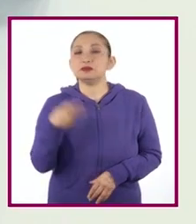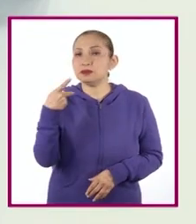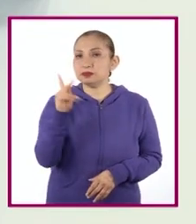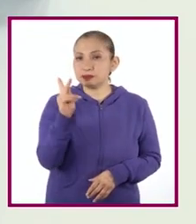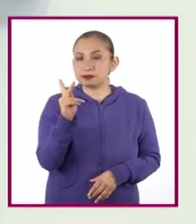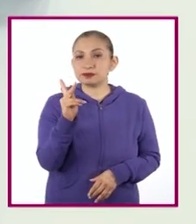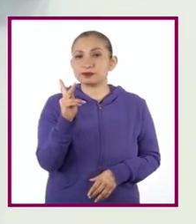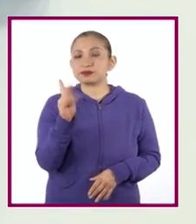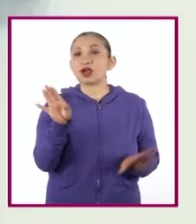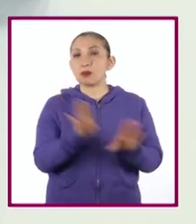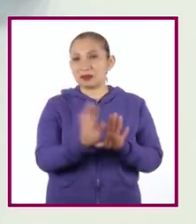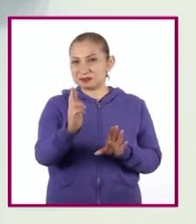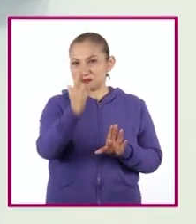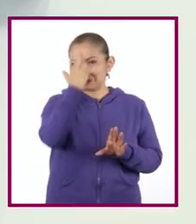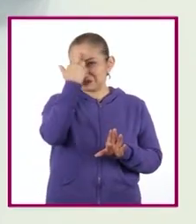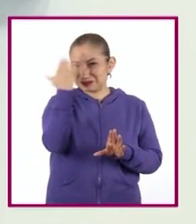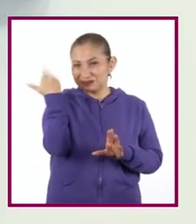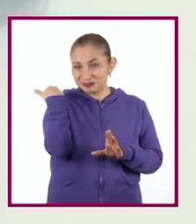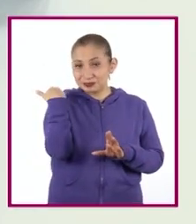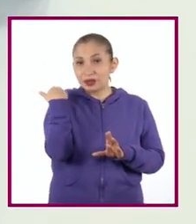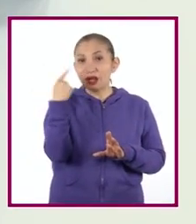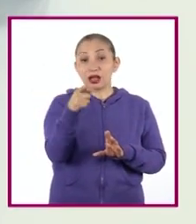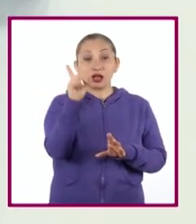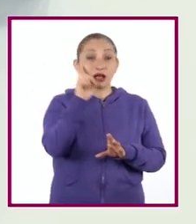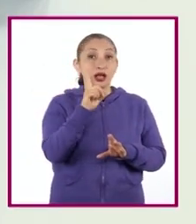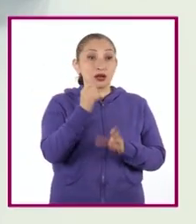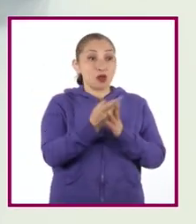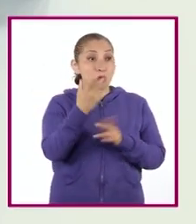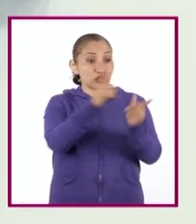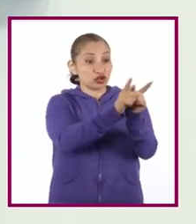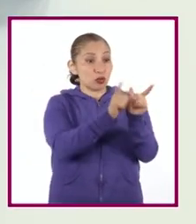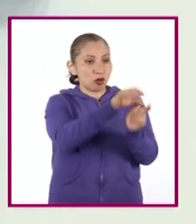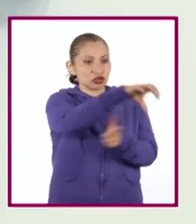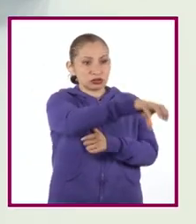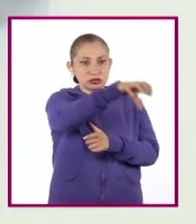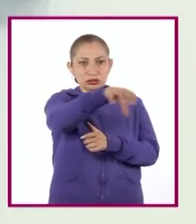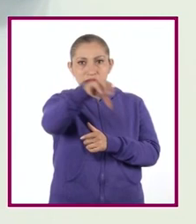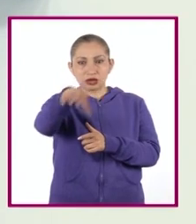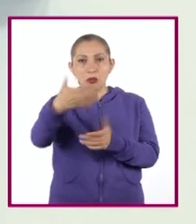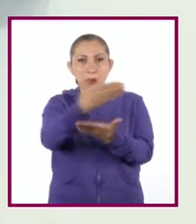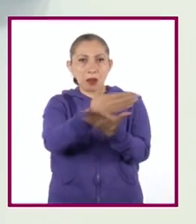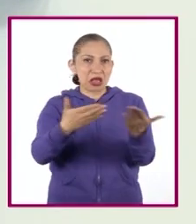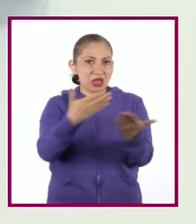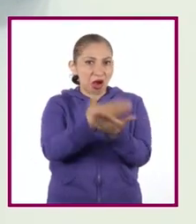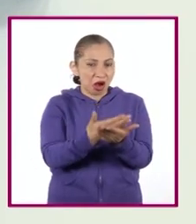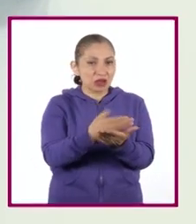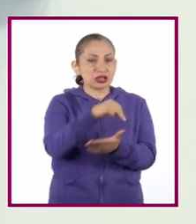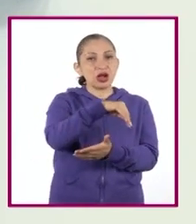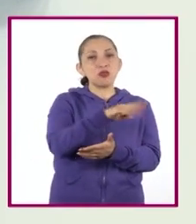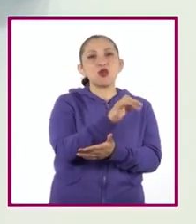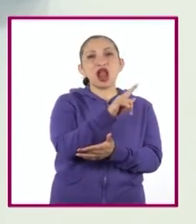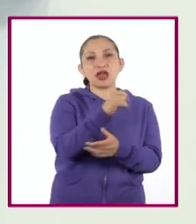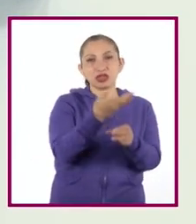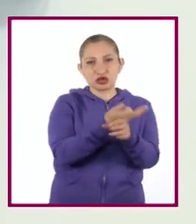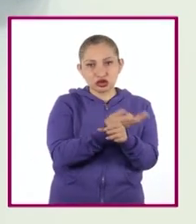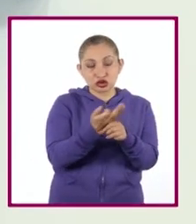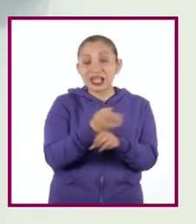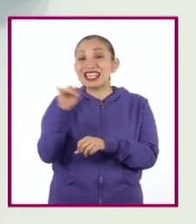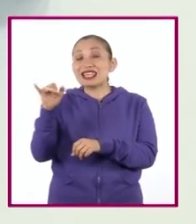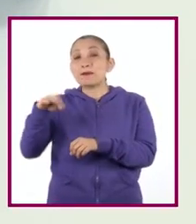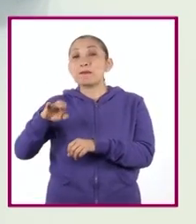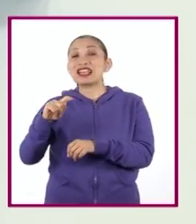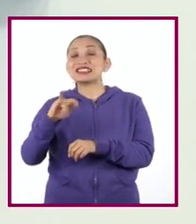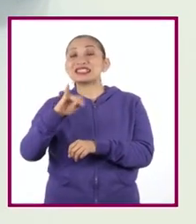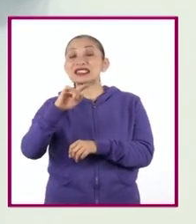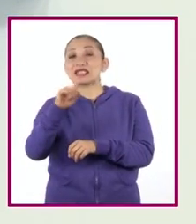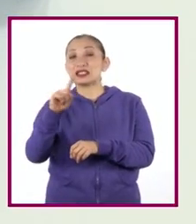embargo, como recordarán, la presencia de nuevos grupos sociales intermedios, como los mulatos y los